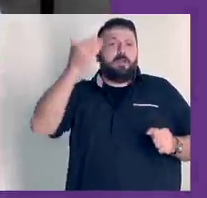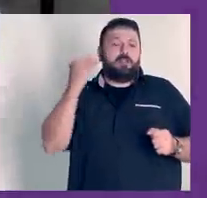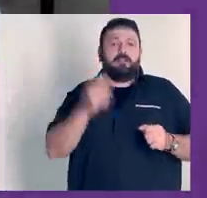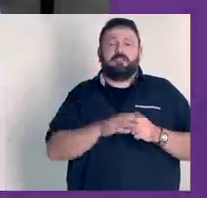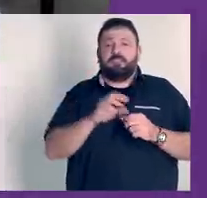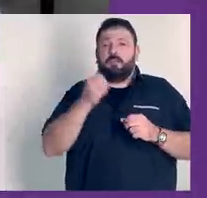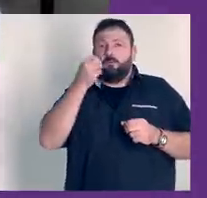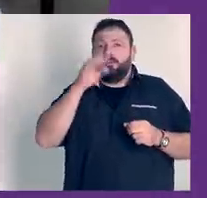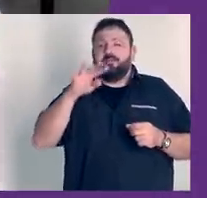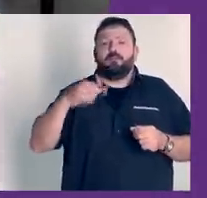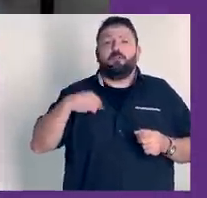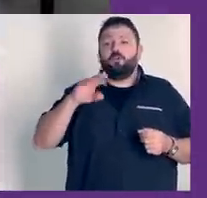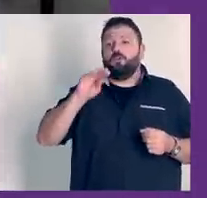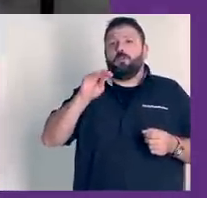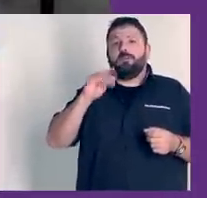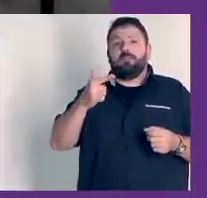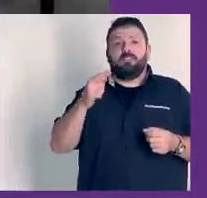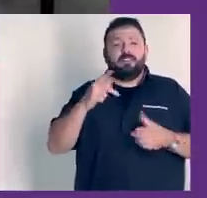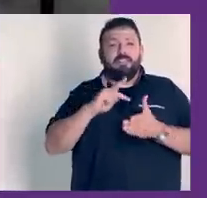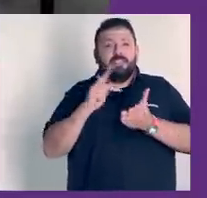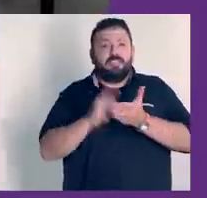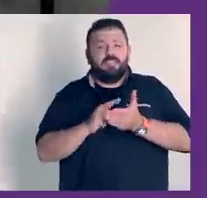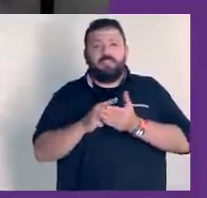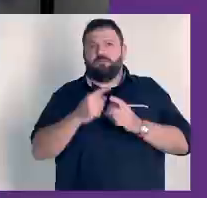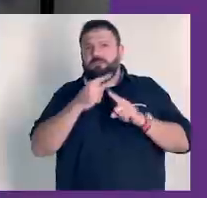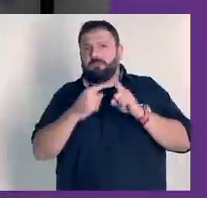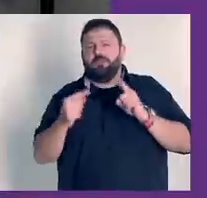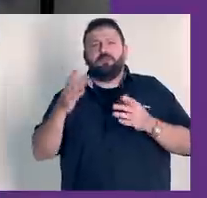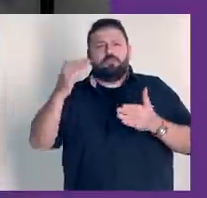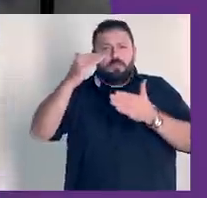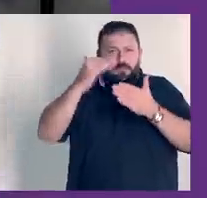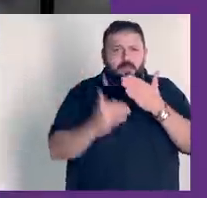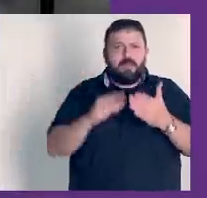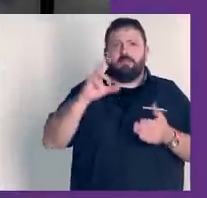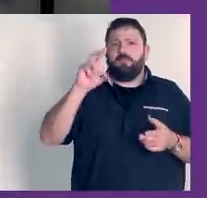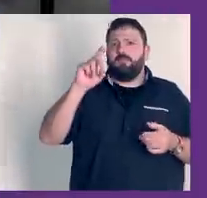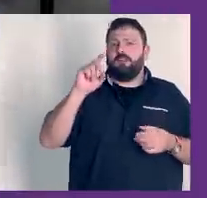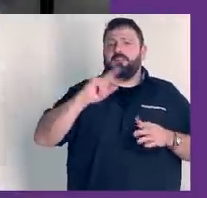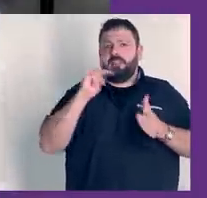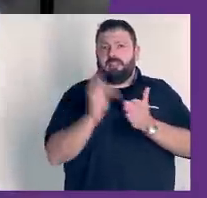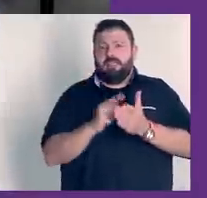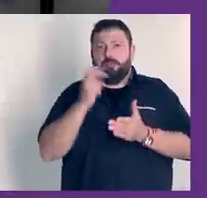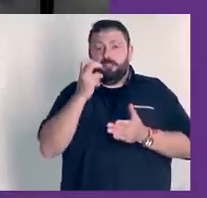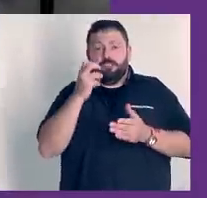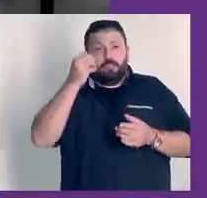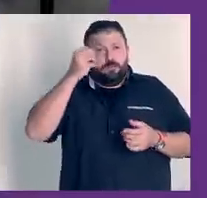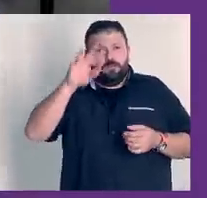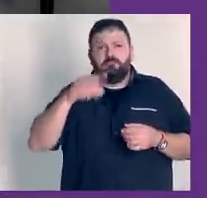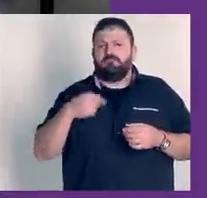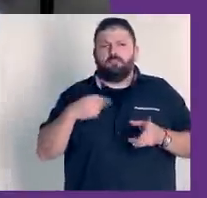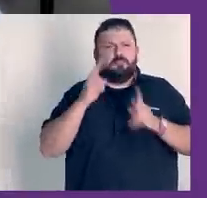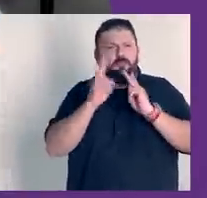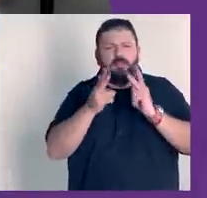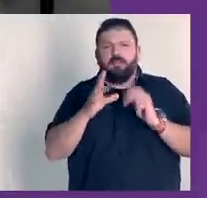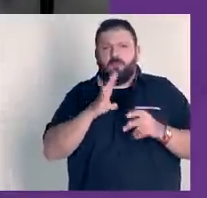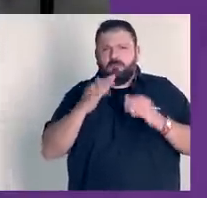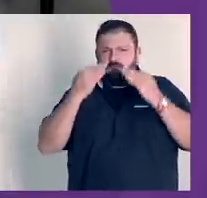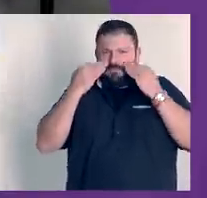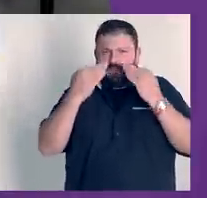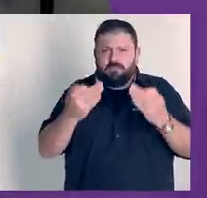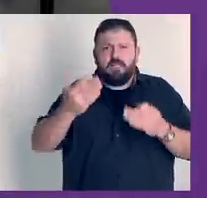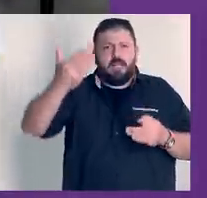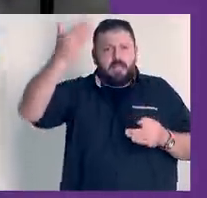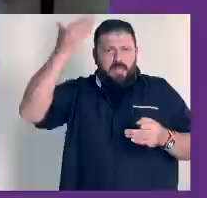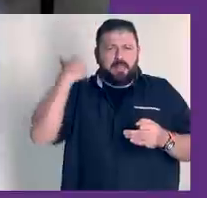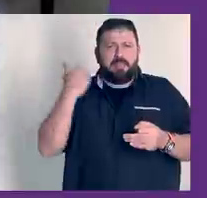97 kilos y medio. He bajado 30 kilos desde que estoy en OmniLab. Ya te platiqué un testimonio, cómo estaba antes, cómo